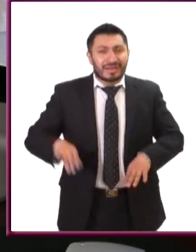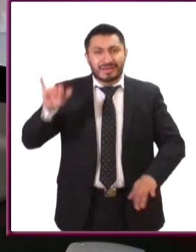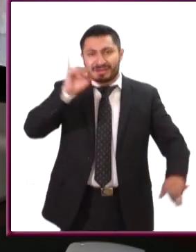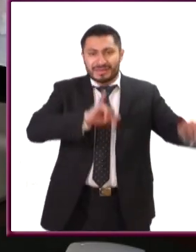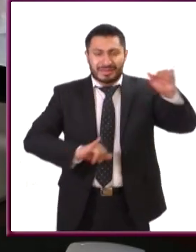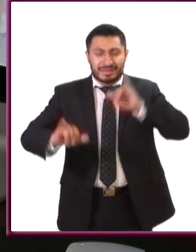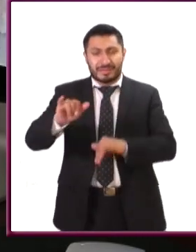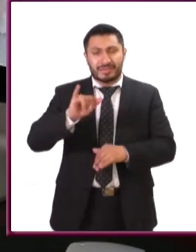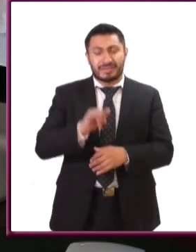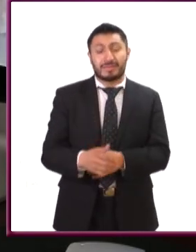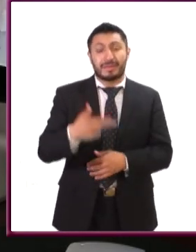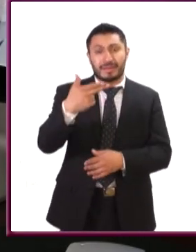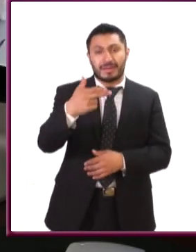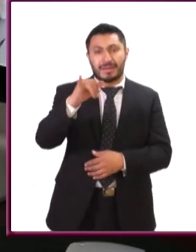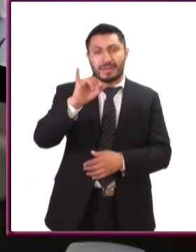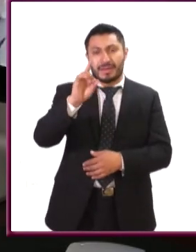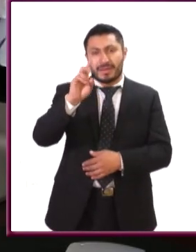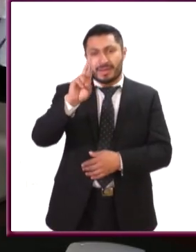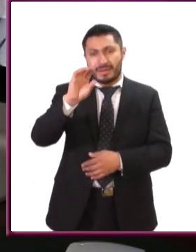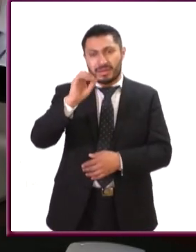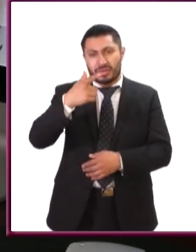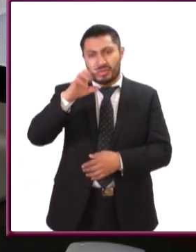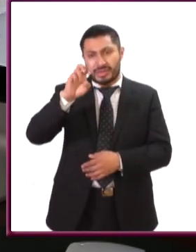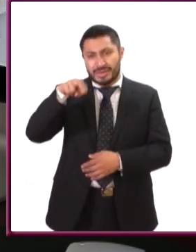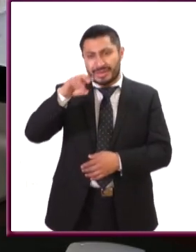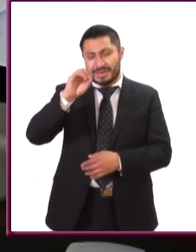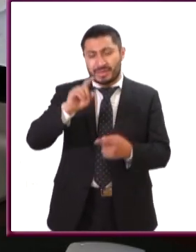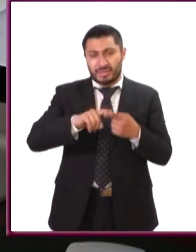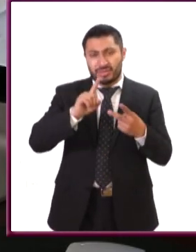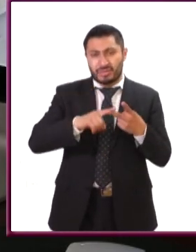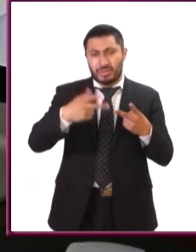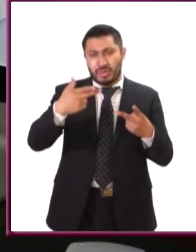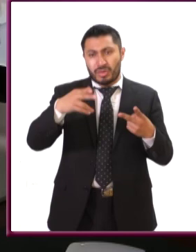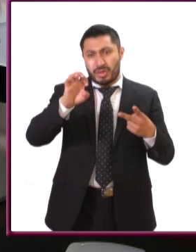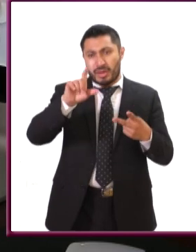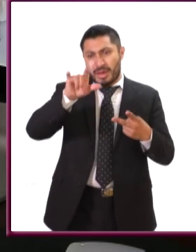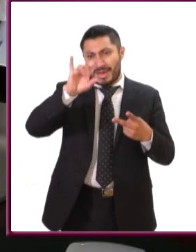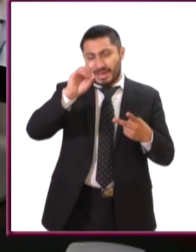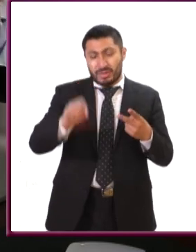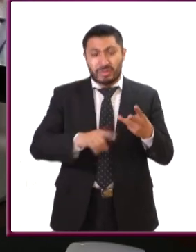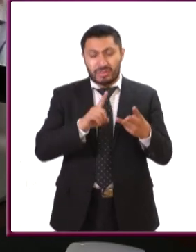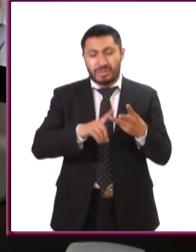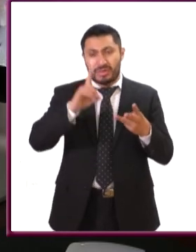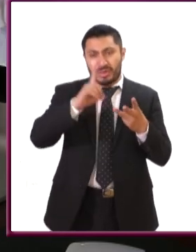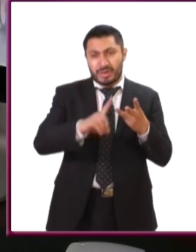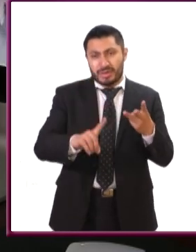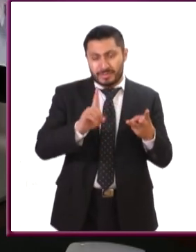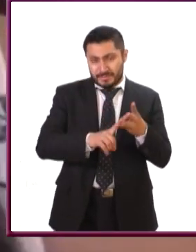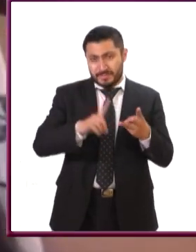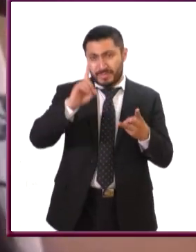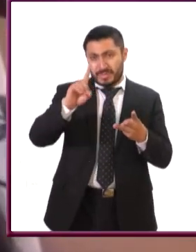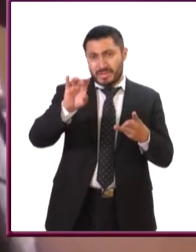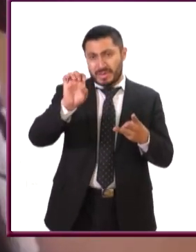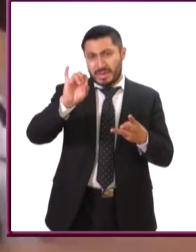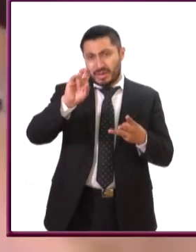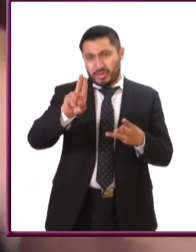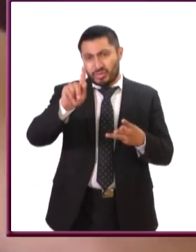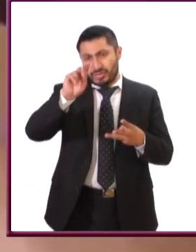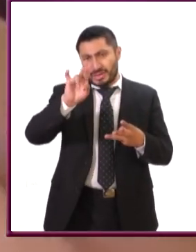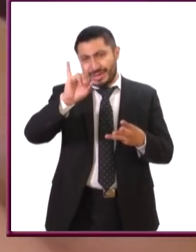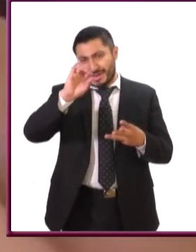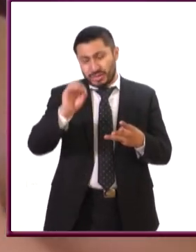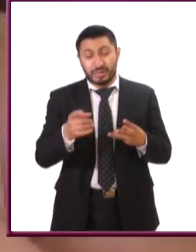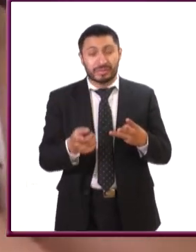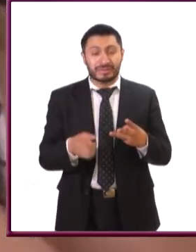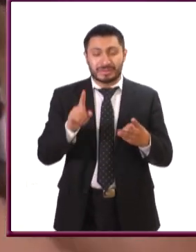se forman los elementos químicos. El hidrógeno y el helio, el deuterio también, que es